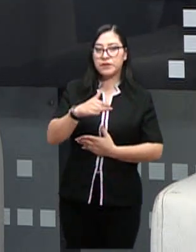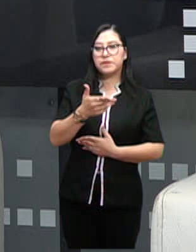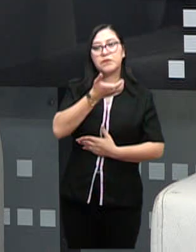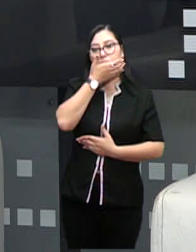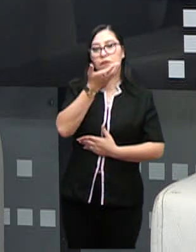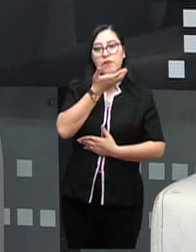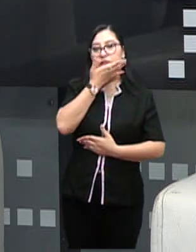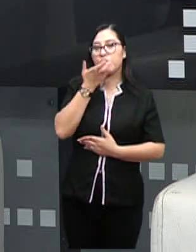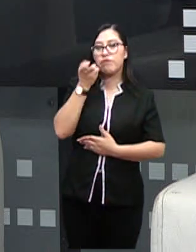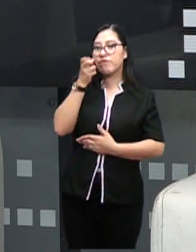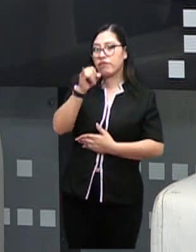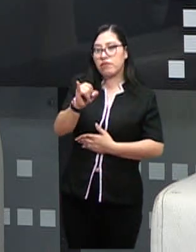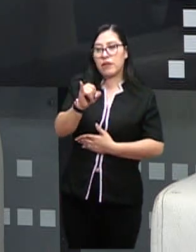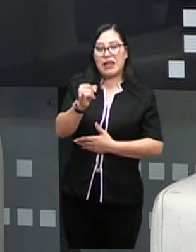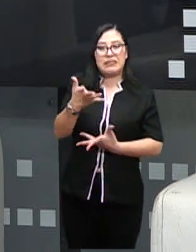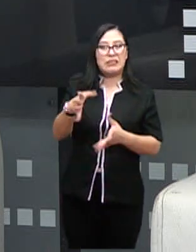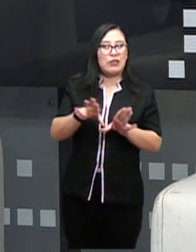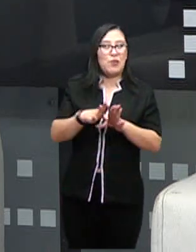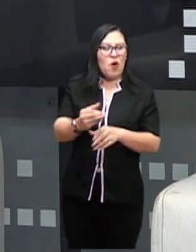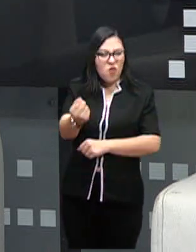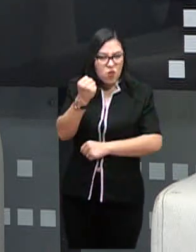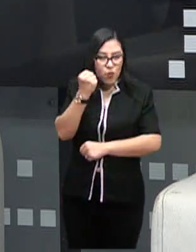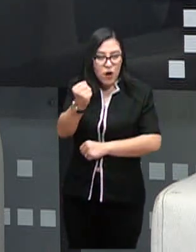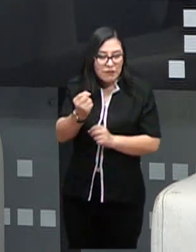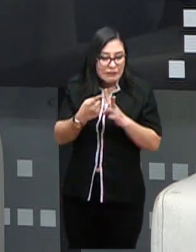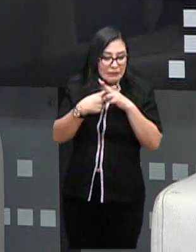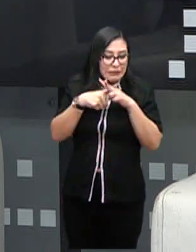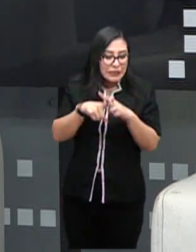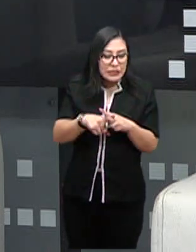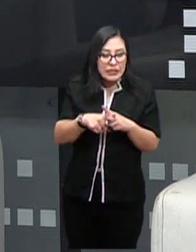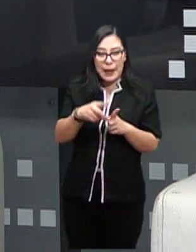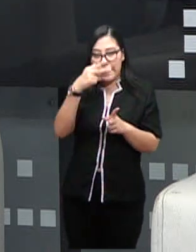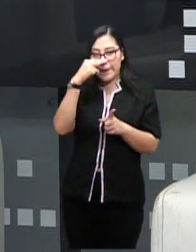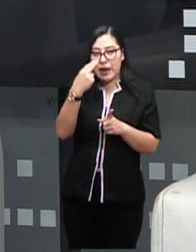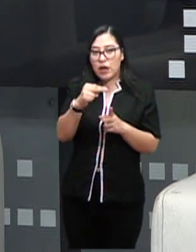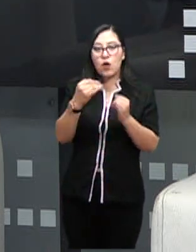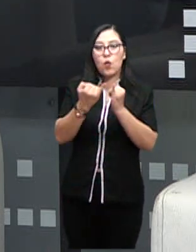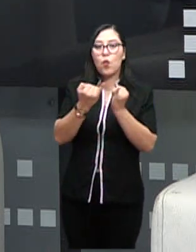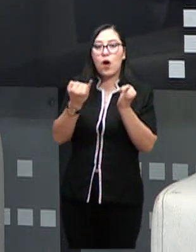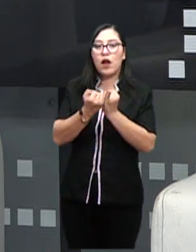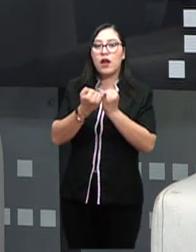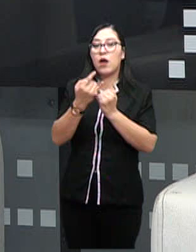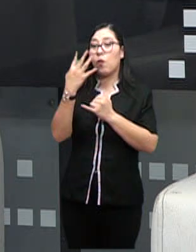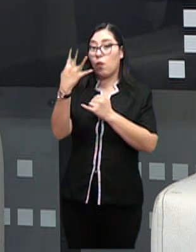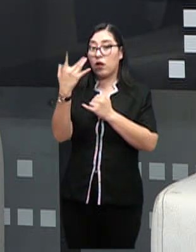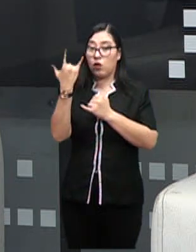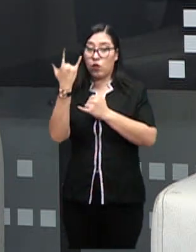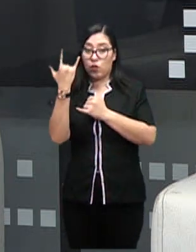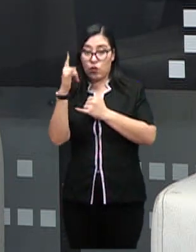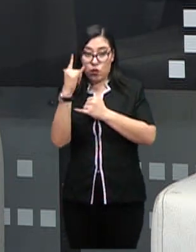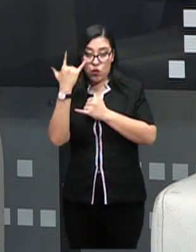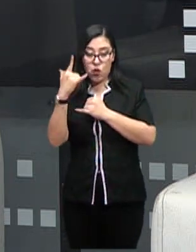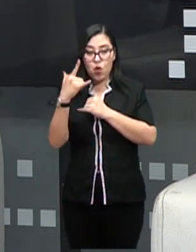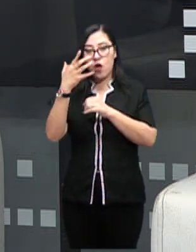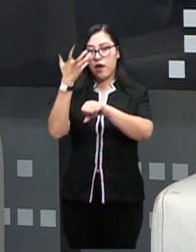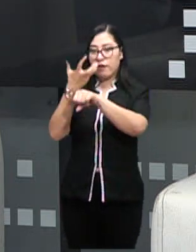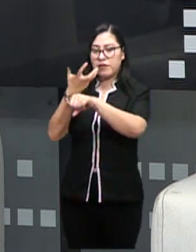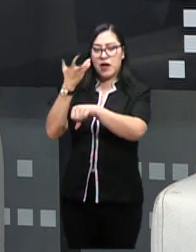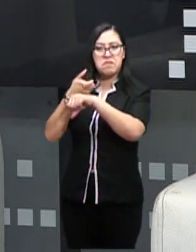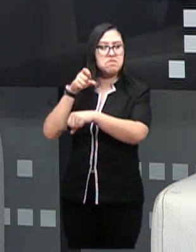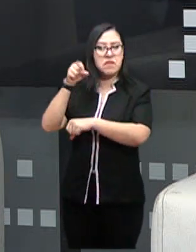costumbres de, arraigadas ya en México y en Estados Unidos. El 4 de julio lo hacen también, lo queman, usan fuegos